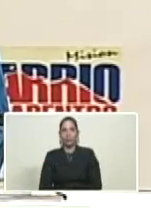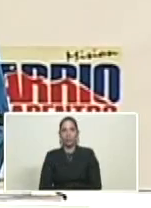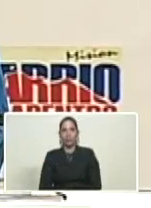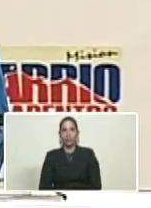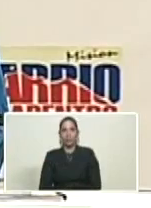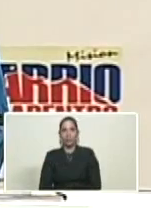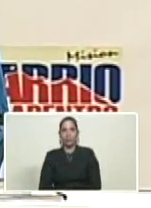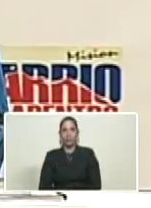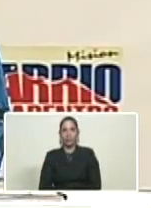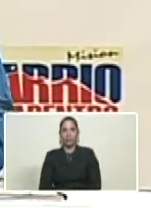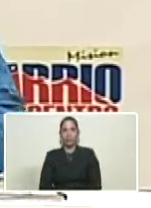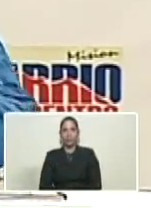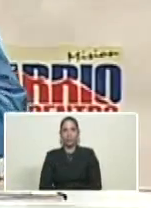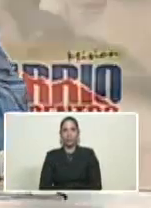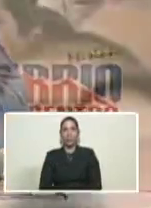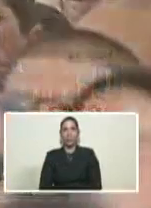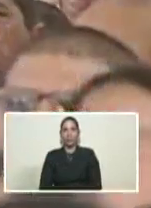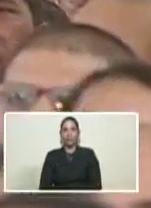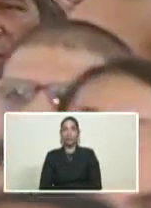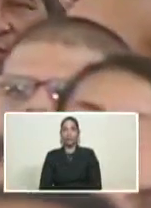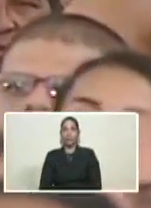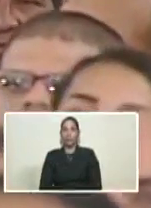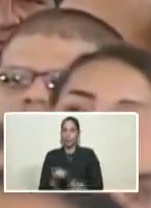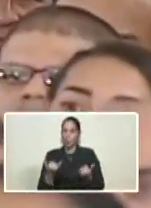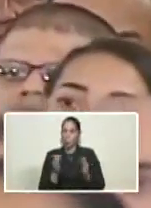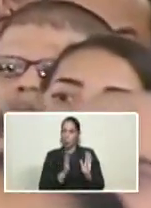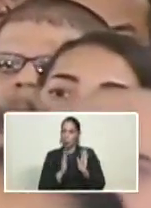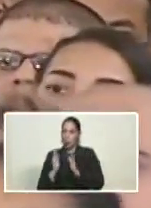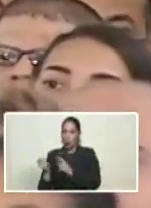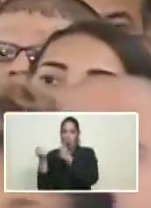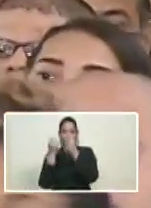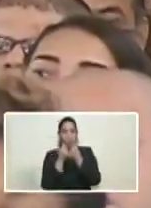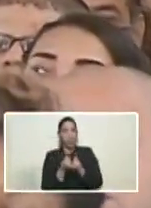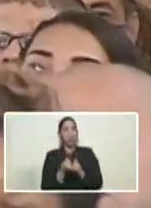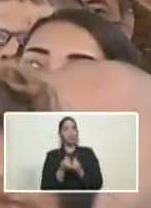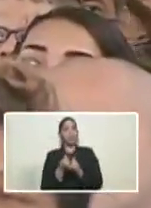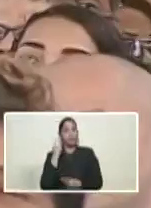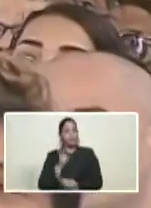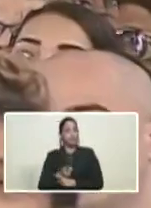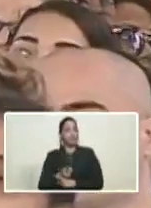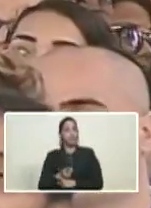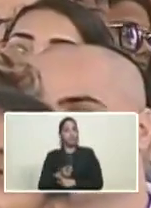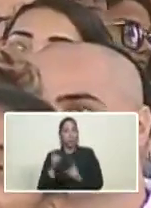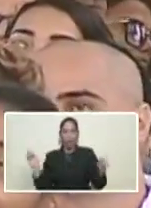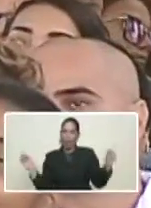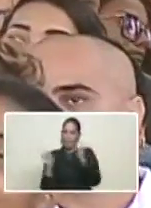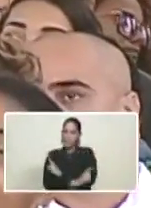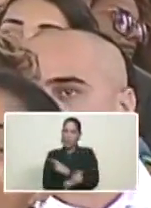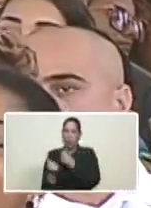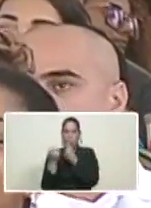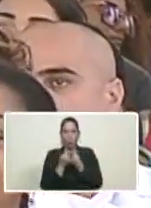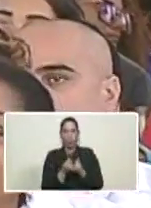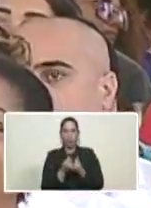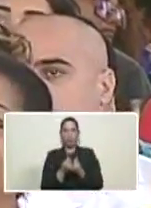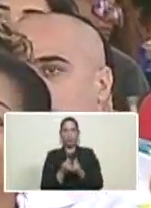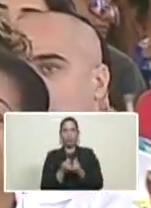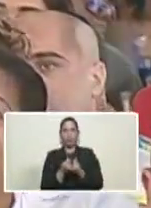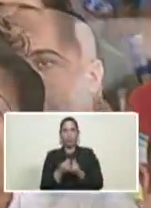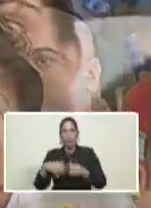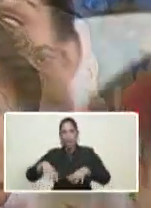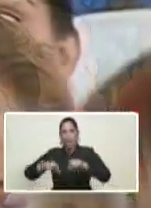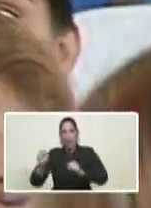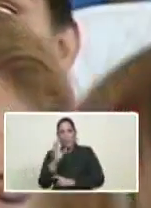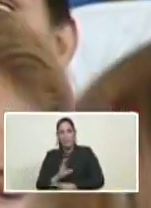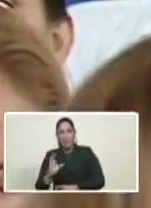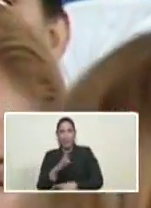Y vamos a cambiar, vamos a poner orden a la economía, vamos a cambiar la economía del capitalismo